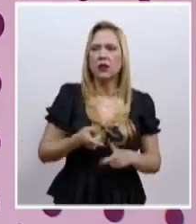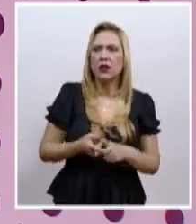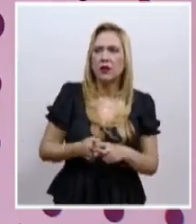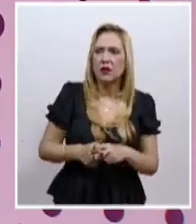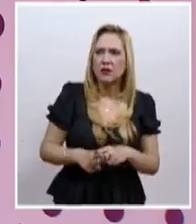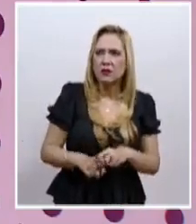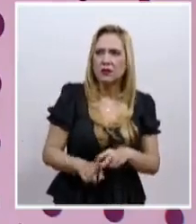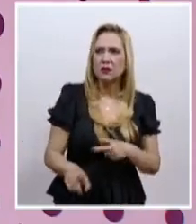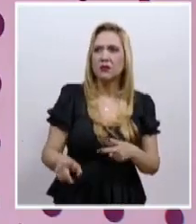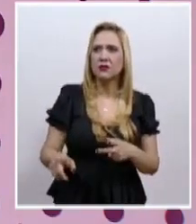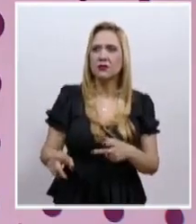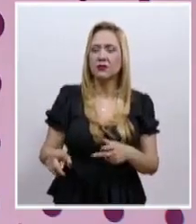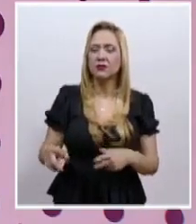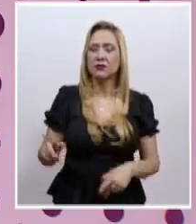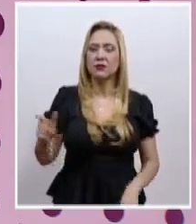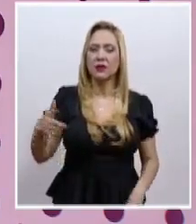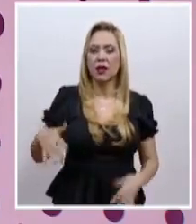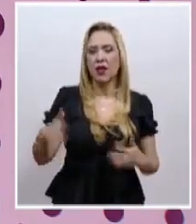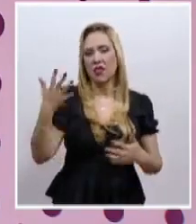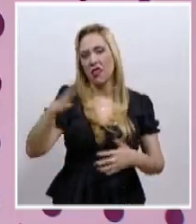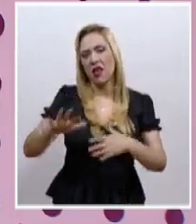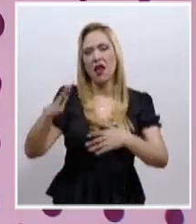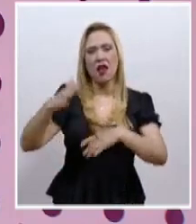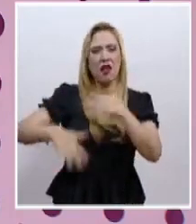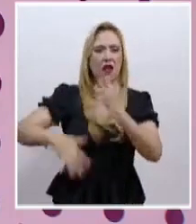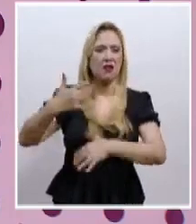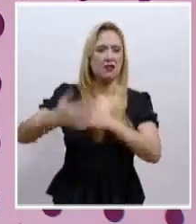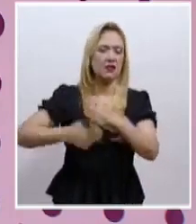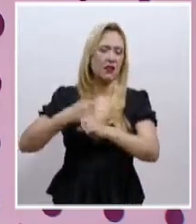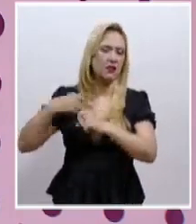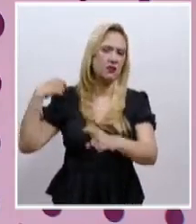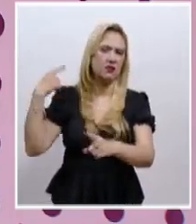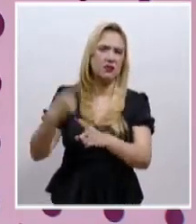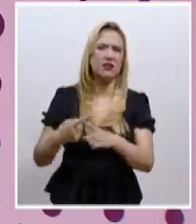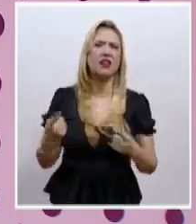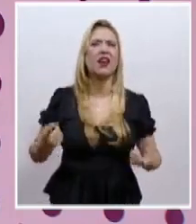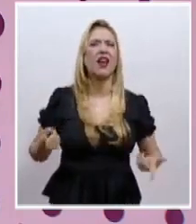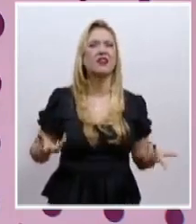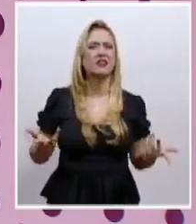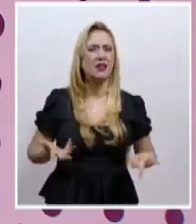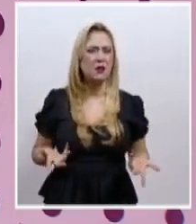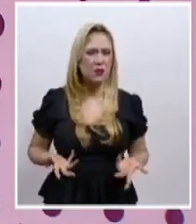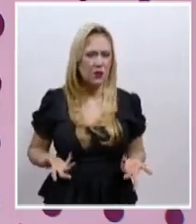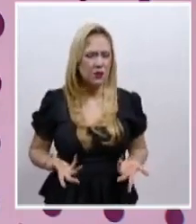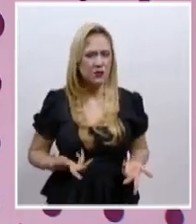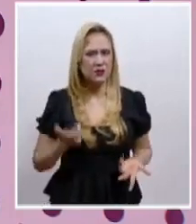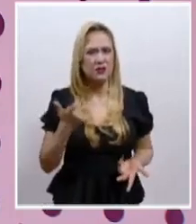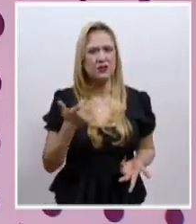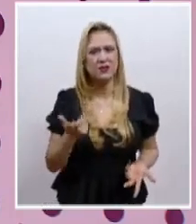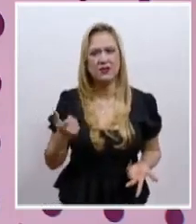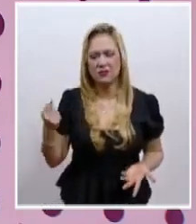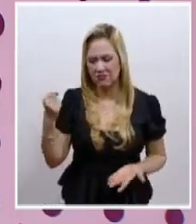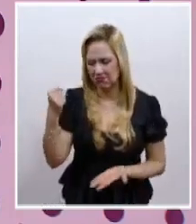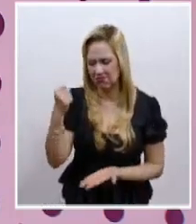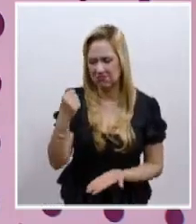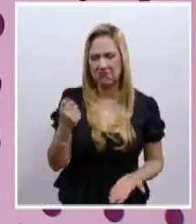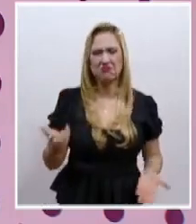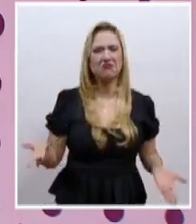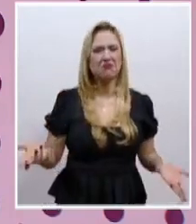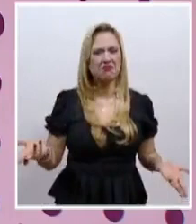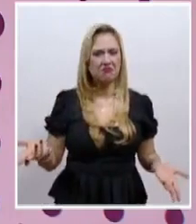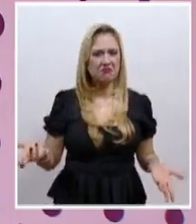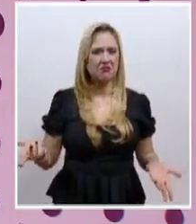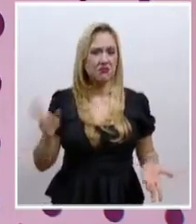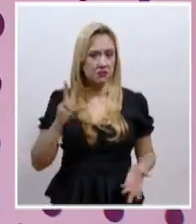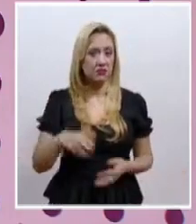generar, quizás en los últimos 10, 15 años, es qué se está haciendo con este dinero, que es muy importante porque